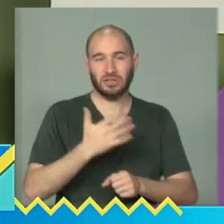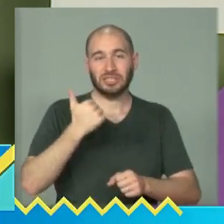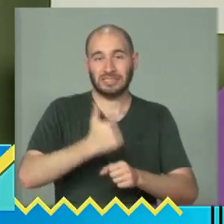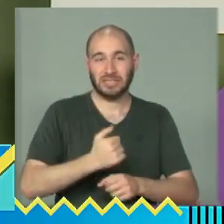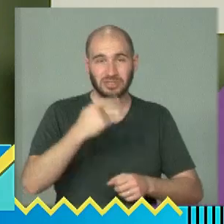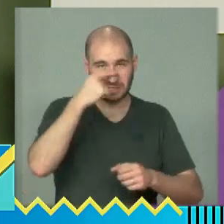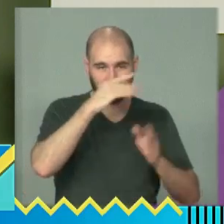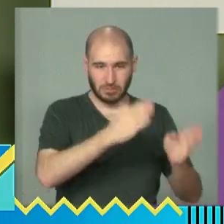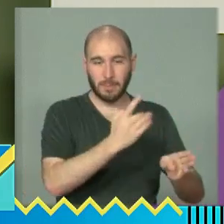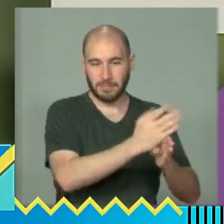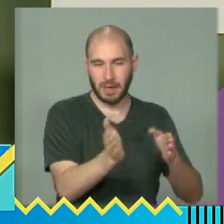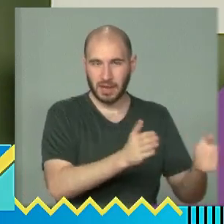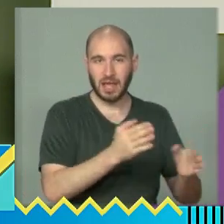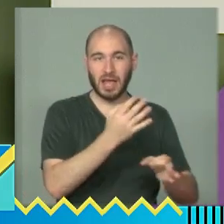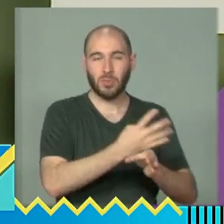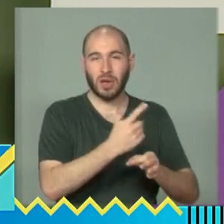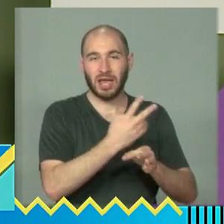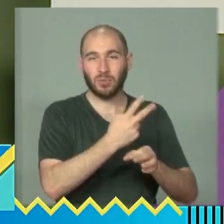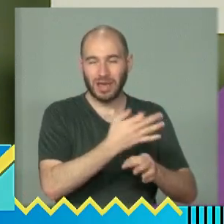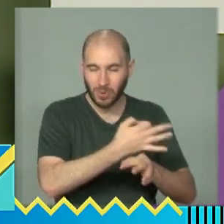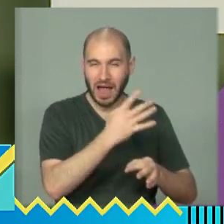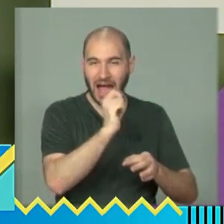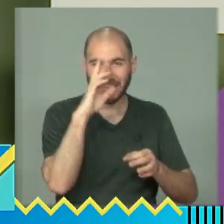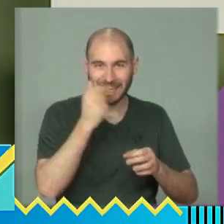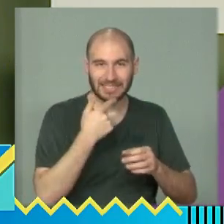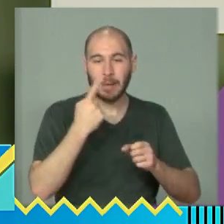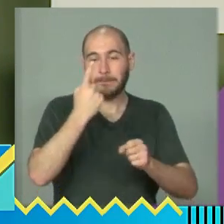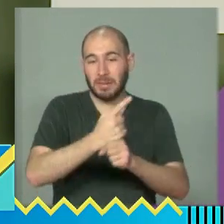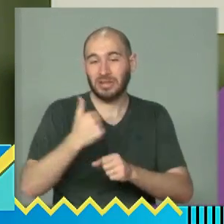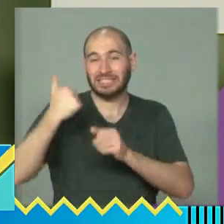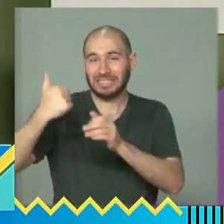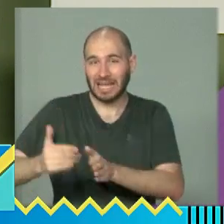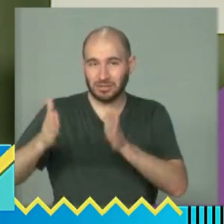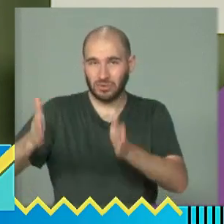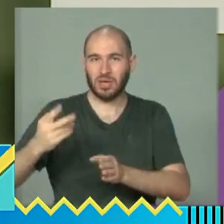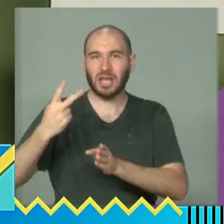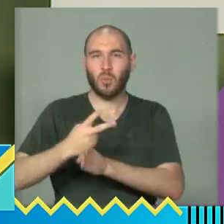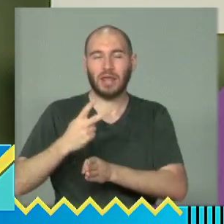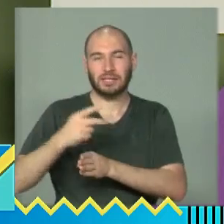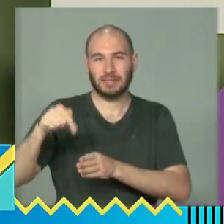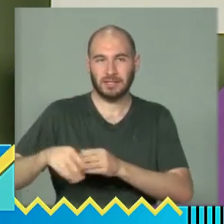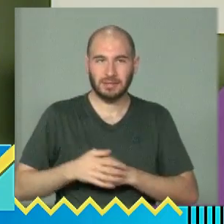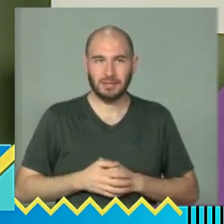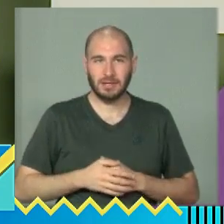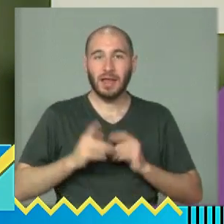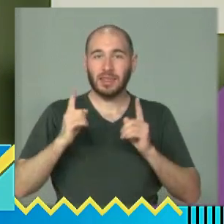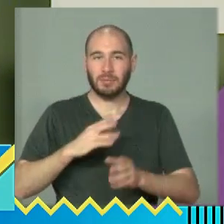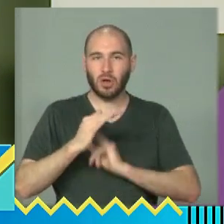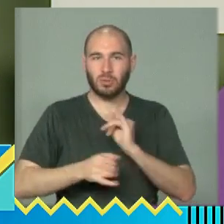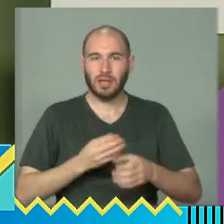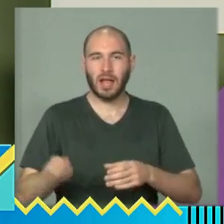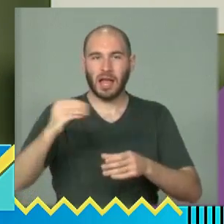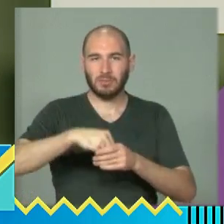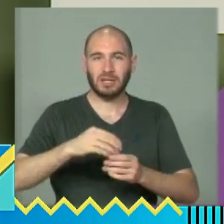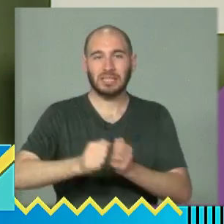séptimo grado, de nivel primario de la Escuela Carmen Berarenas y de primero a sexto año en los colegios secundarios, y como decíamos también, esta incorporación